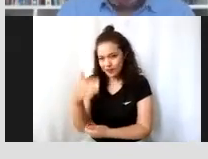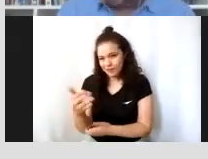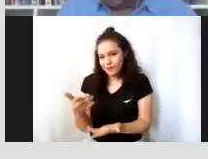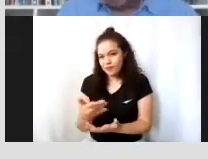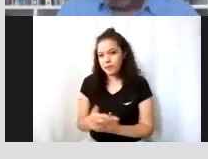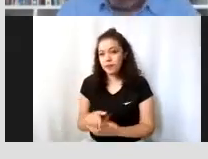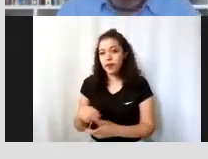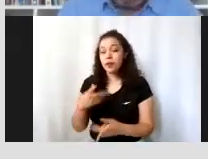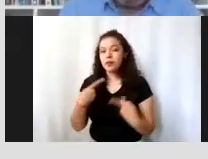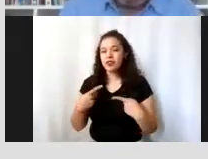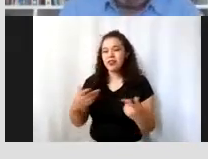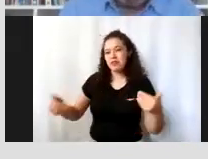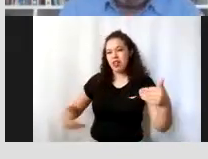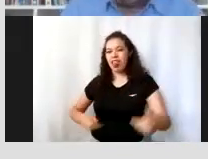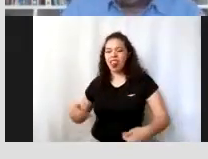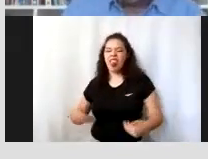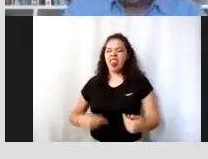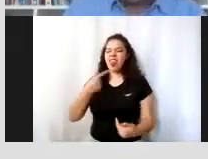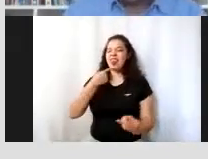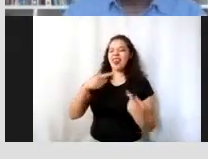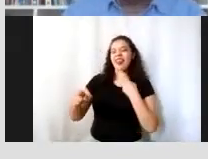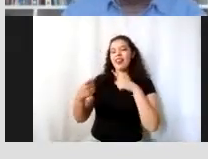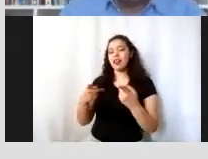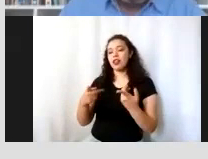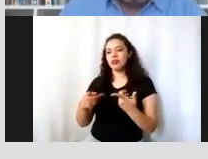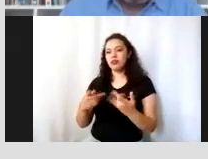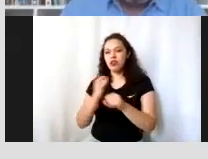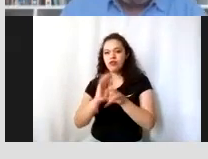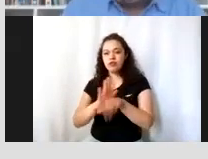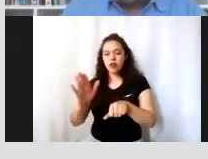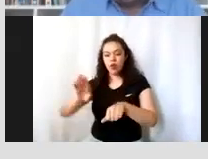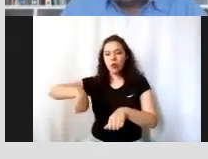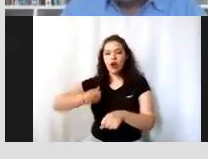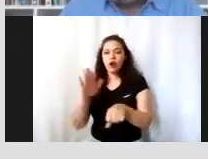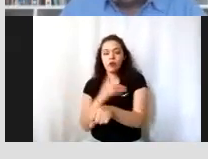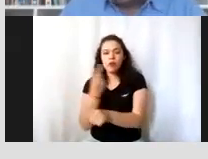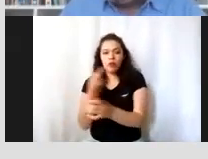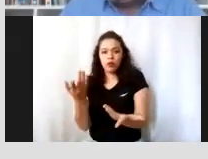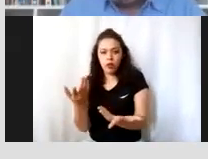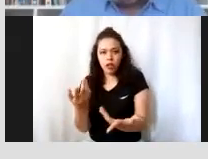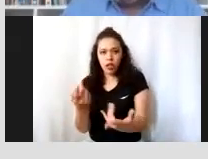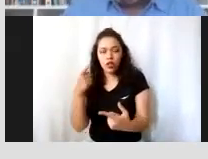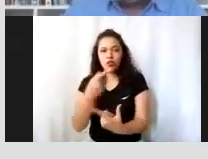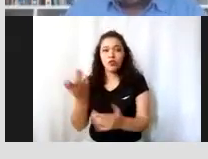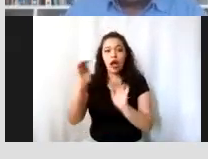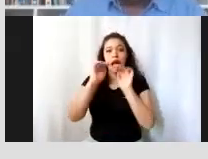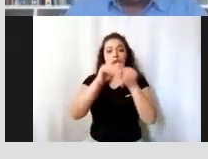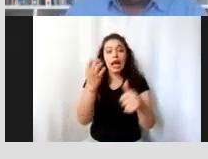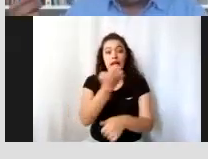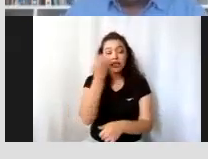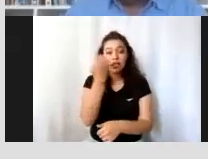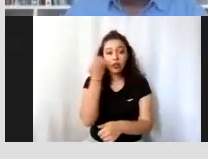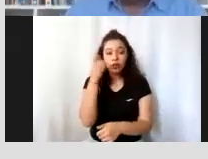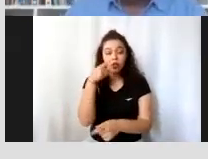con ganas de molestarlos les podría decir, bueno, ¿y por qué conservas estos datos personales si ya no están, ya no son acordes a